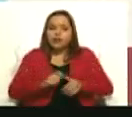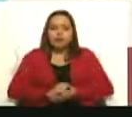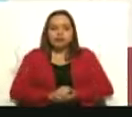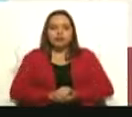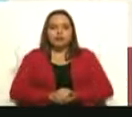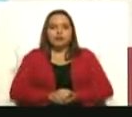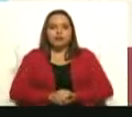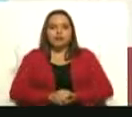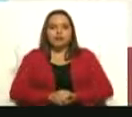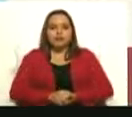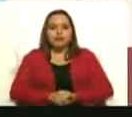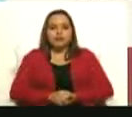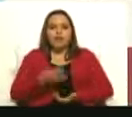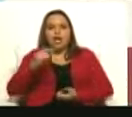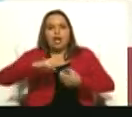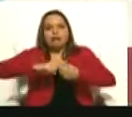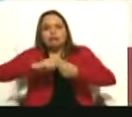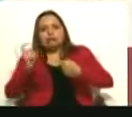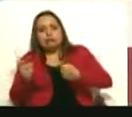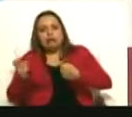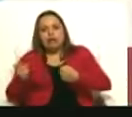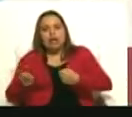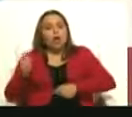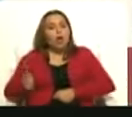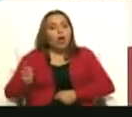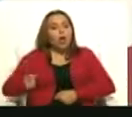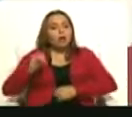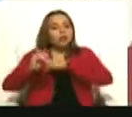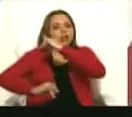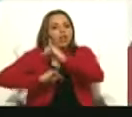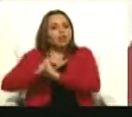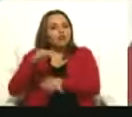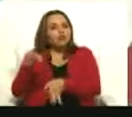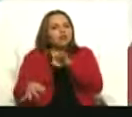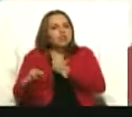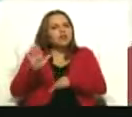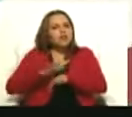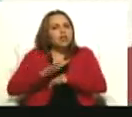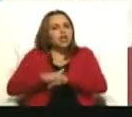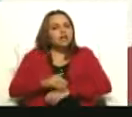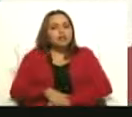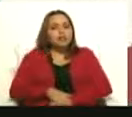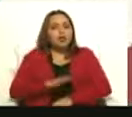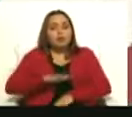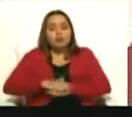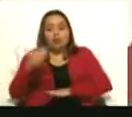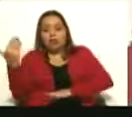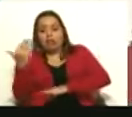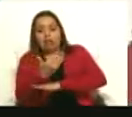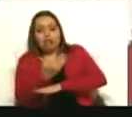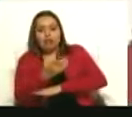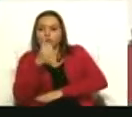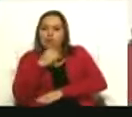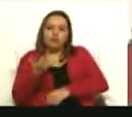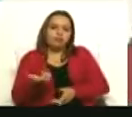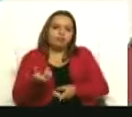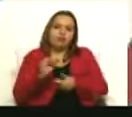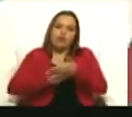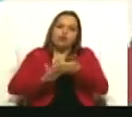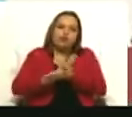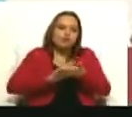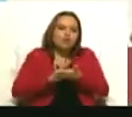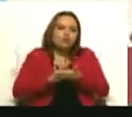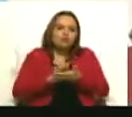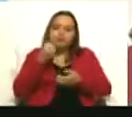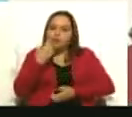Obviamente, está excluida la Corte Internacional de Justicia. ¿Por qué? Porque una sentencia no va a dar una solución práctica